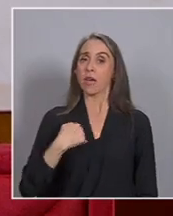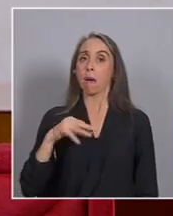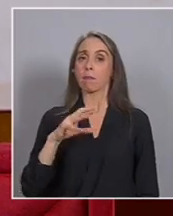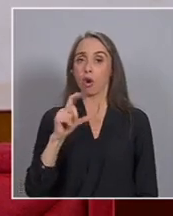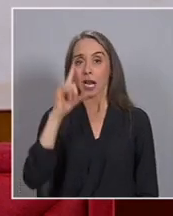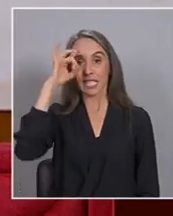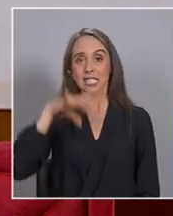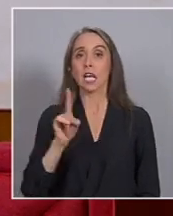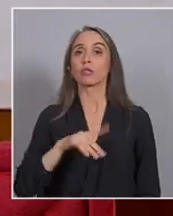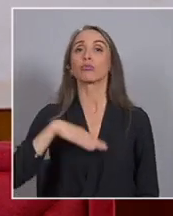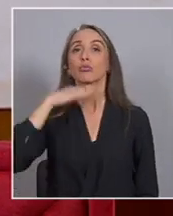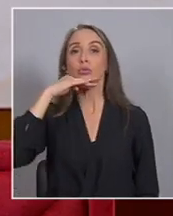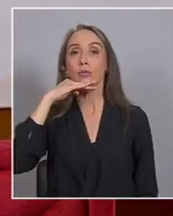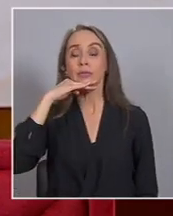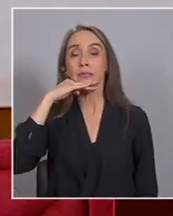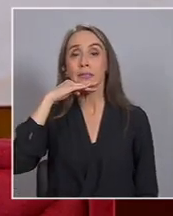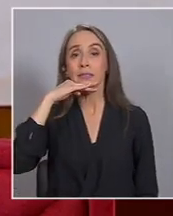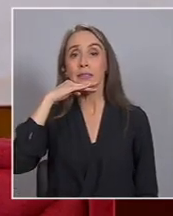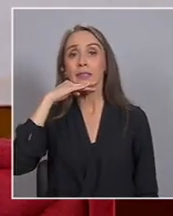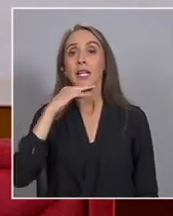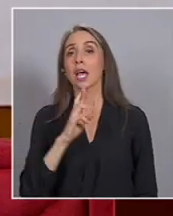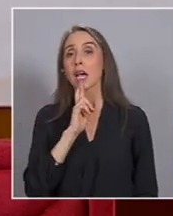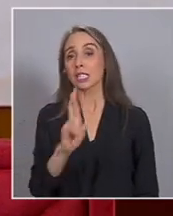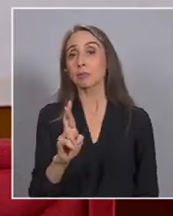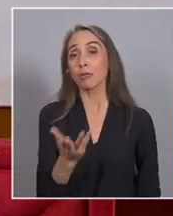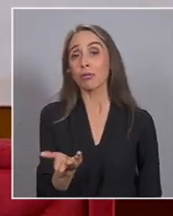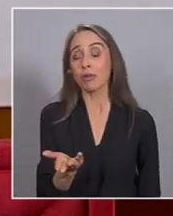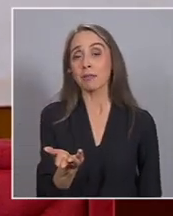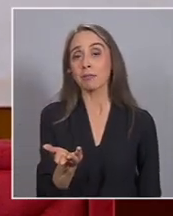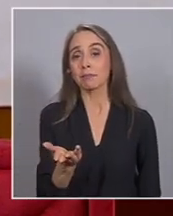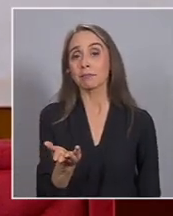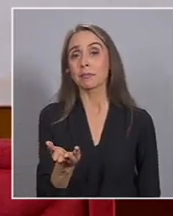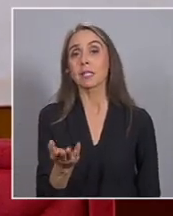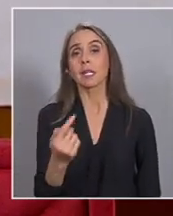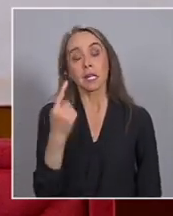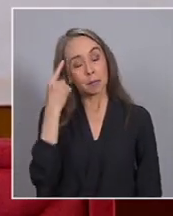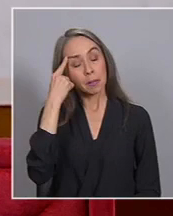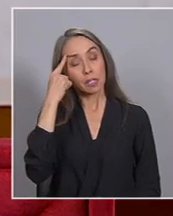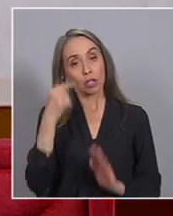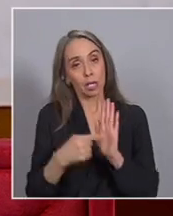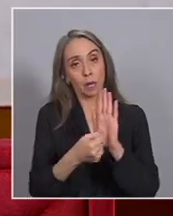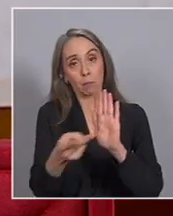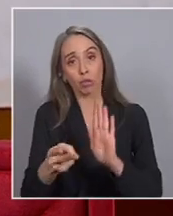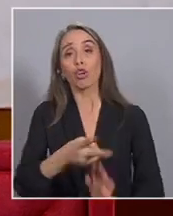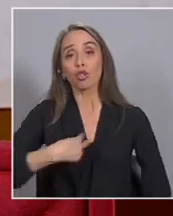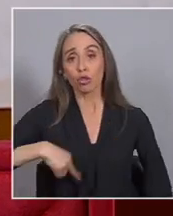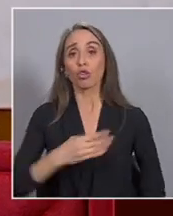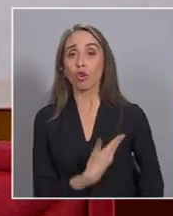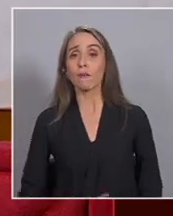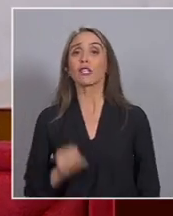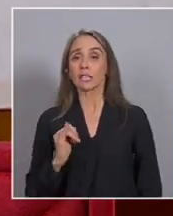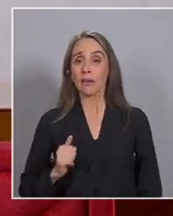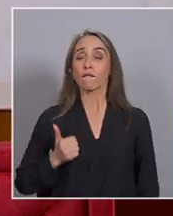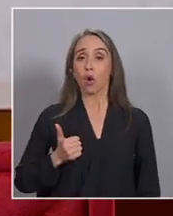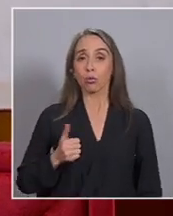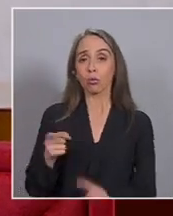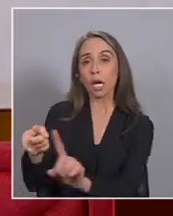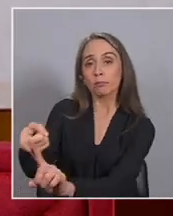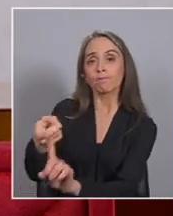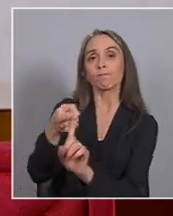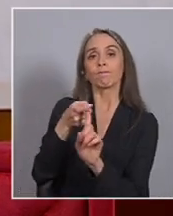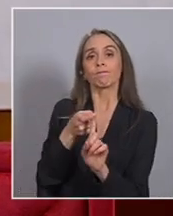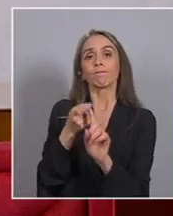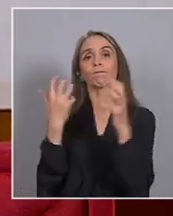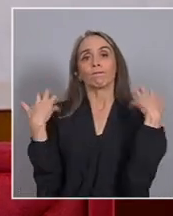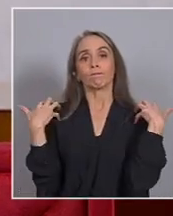aunque sé que no basta aún con esta respuesta, creo que es una señal que muestra nuestra voluntad de hacernos cargo de